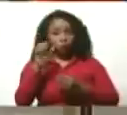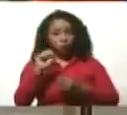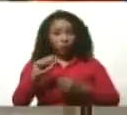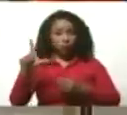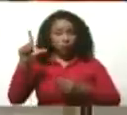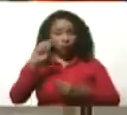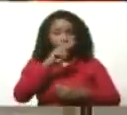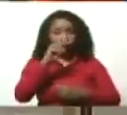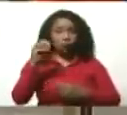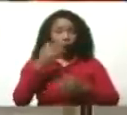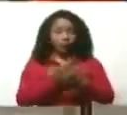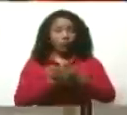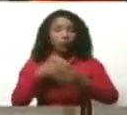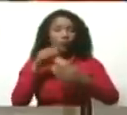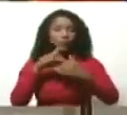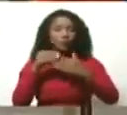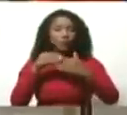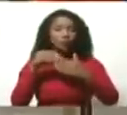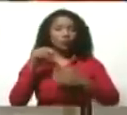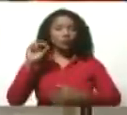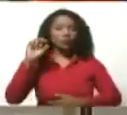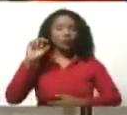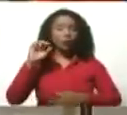aproximadamente 200 millones de euros.